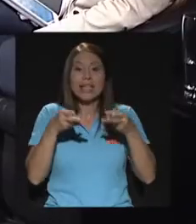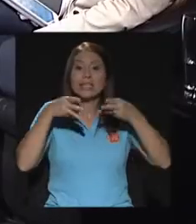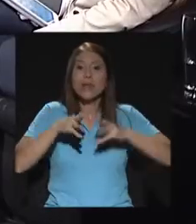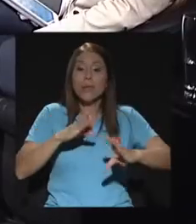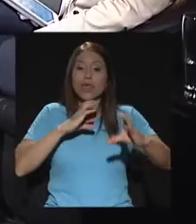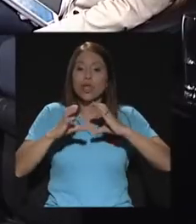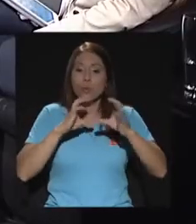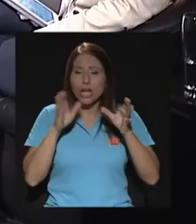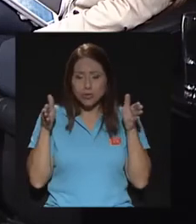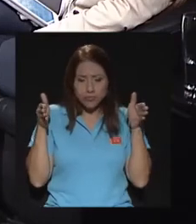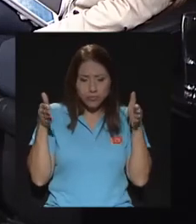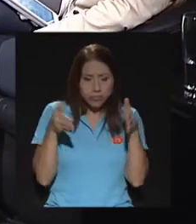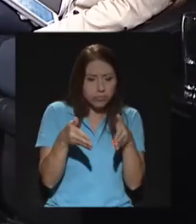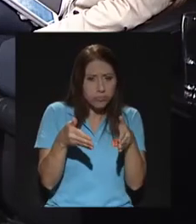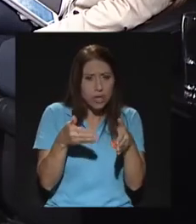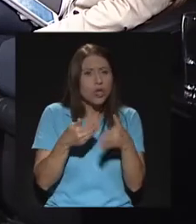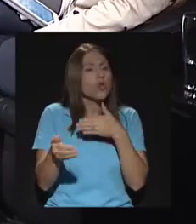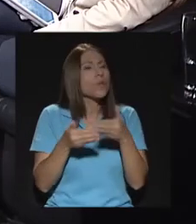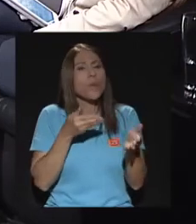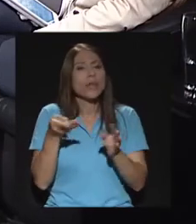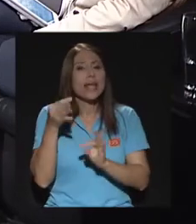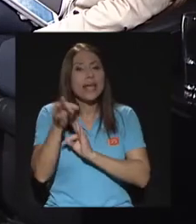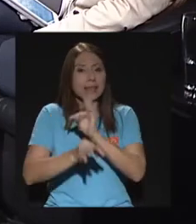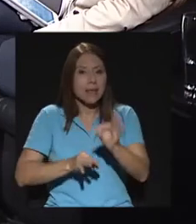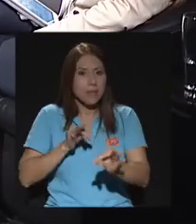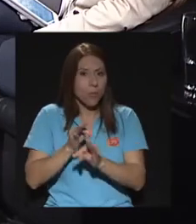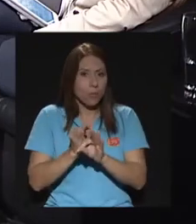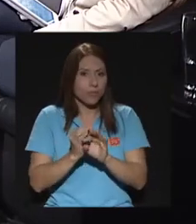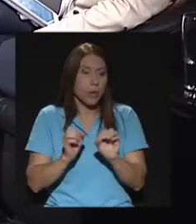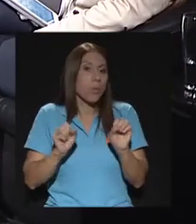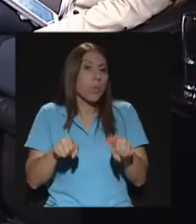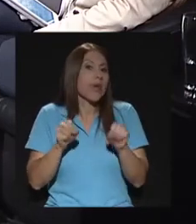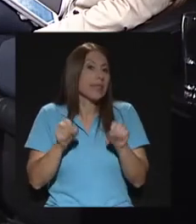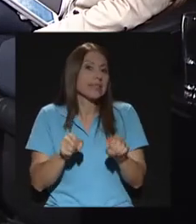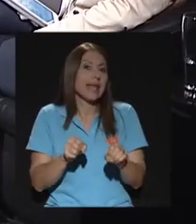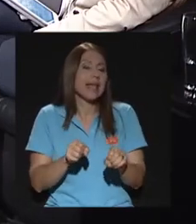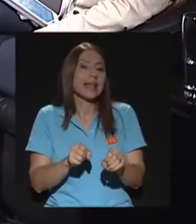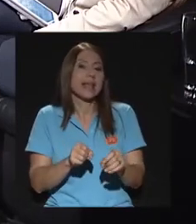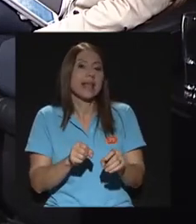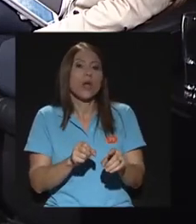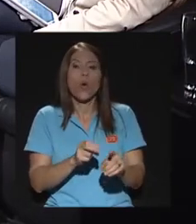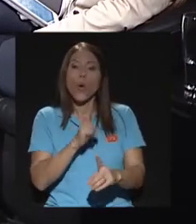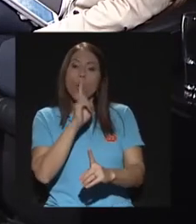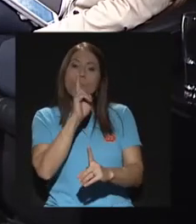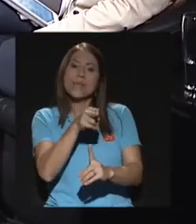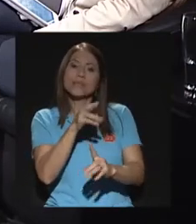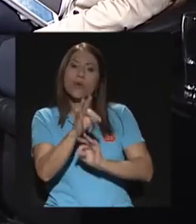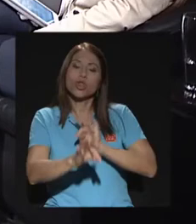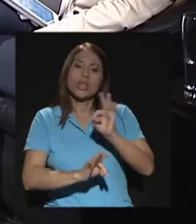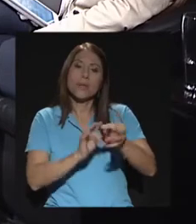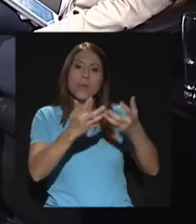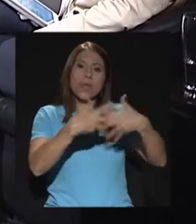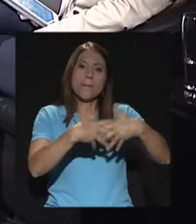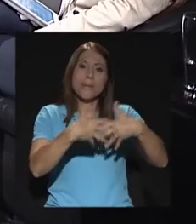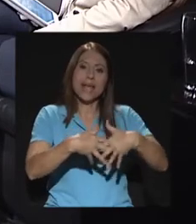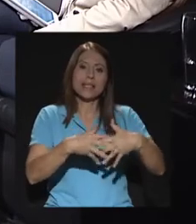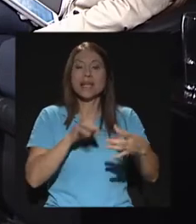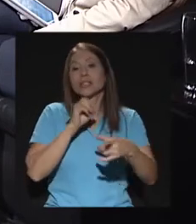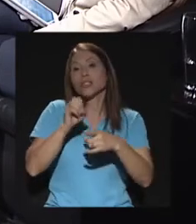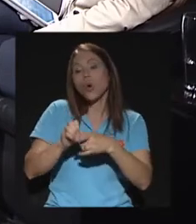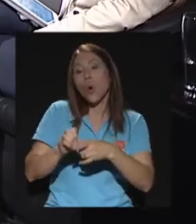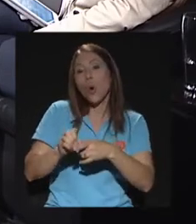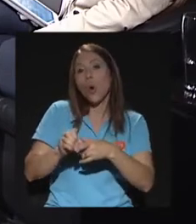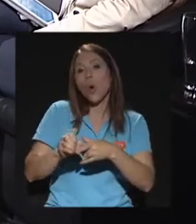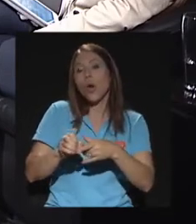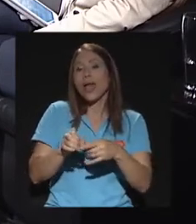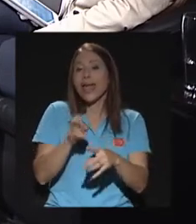tipo, horizontal, o sea, un mismo tipo de empresas en manos de un mismo grupo económico, vertical,